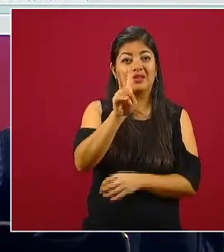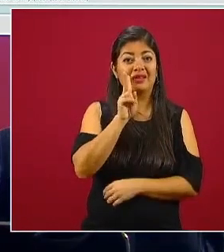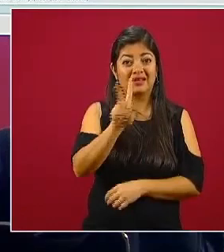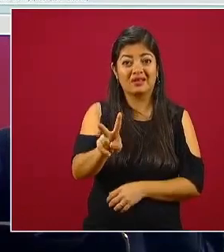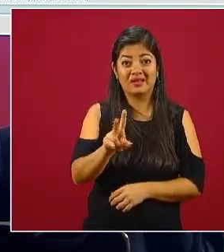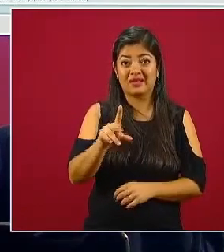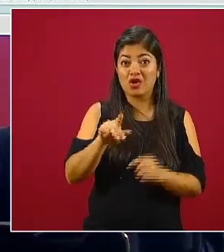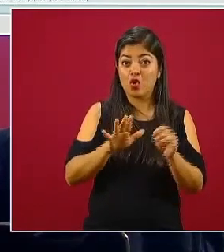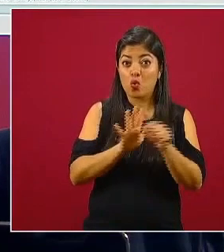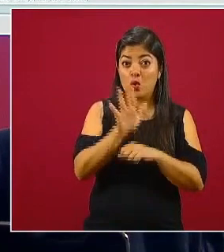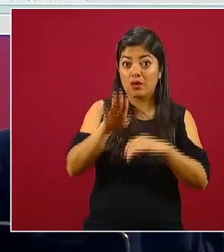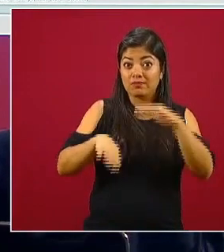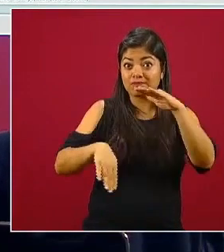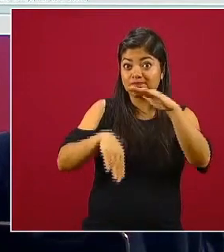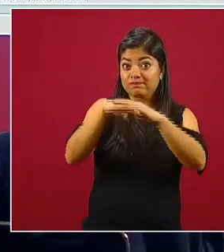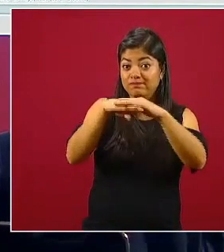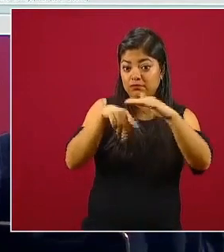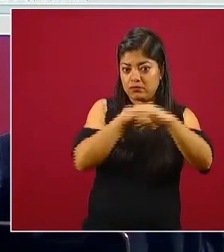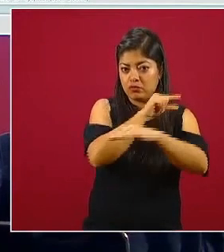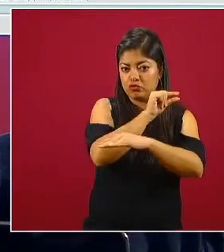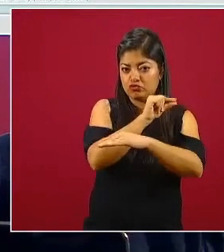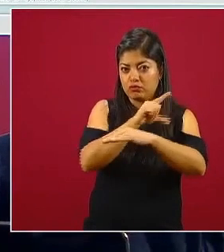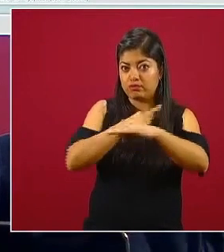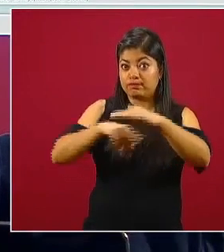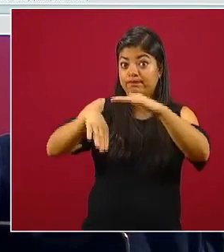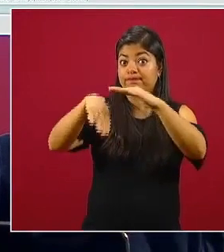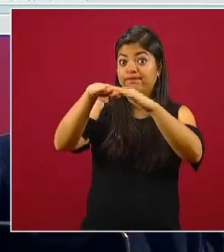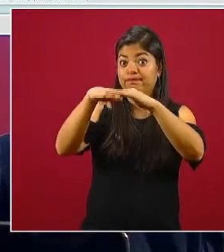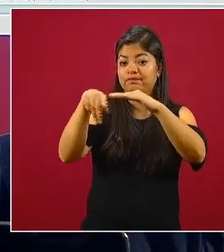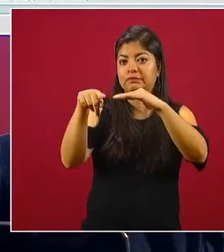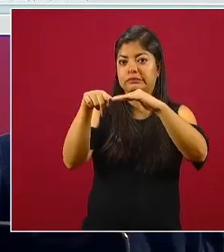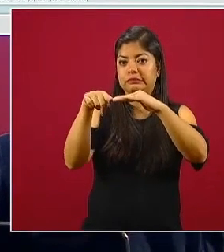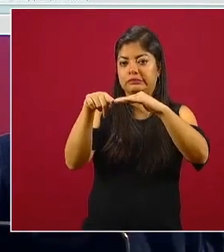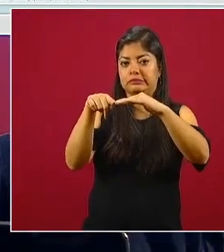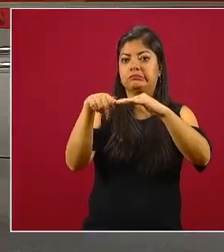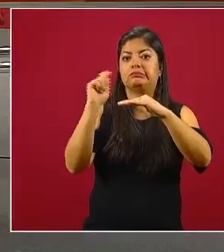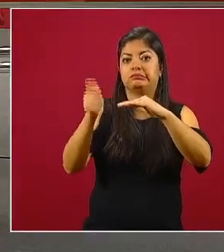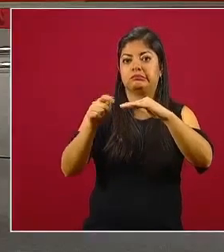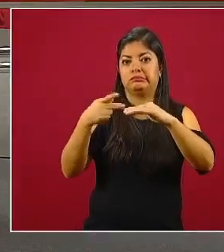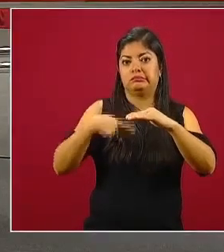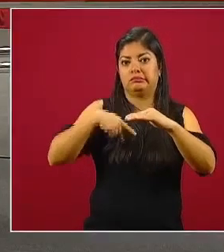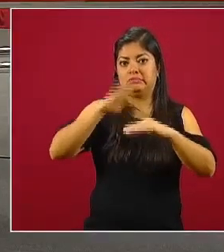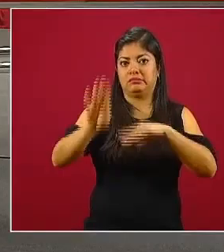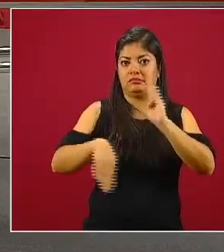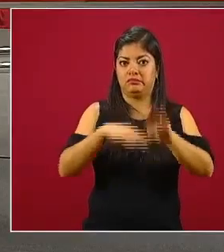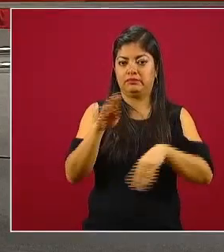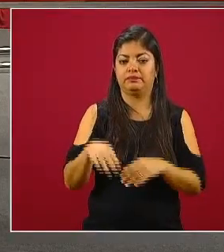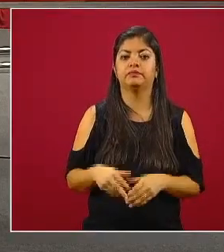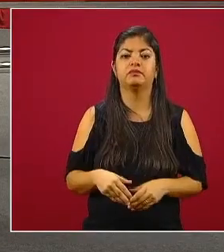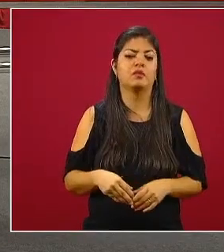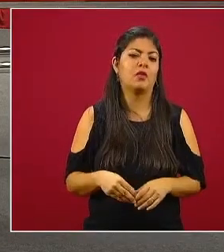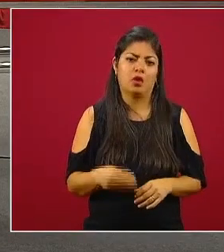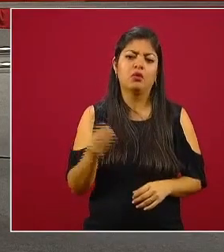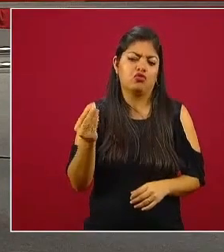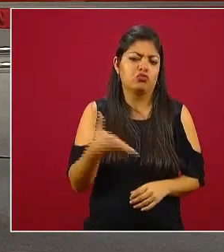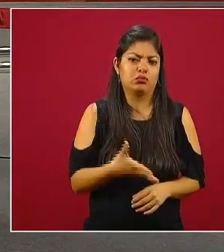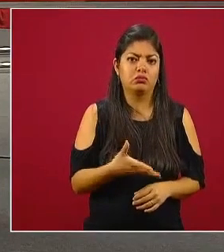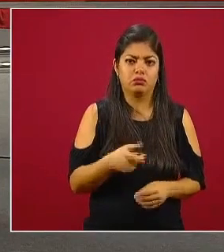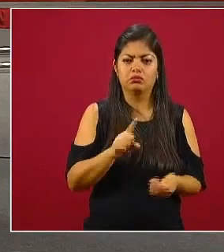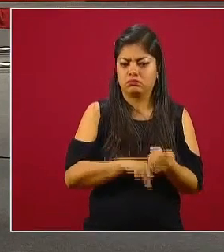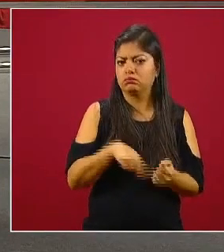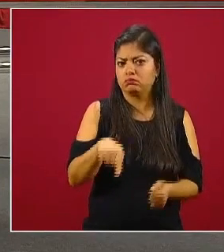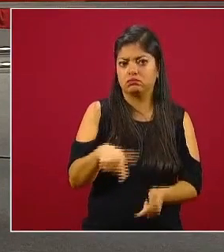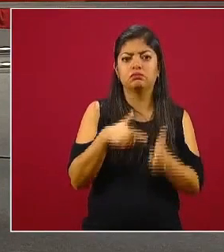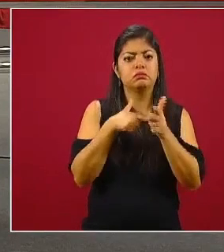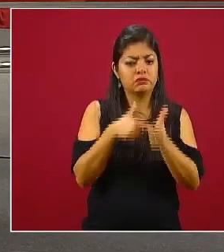de las gráficas donde se encuentra el punto máximo de mortalidad. De todos modos, es muy claro que esto sigue